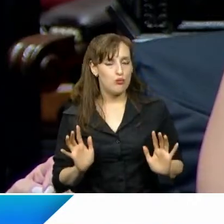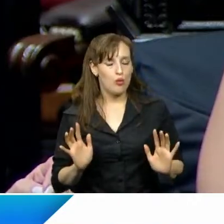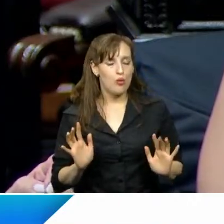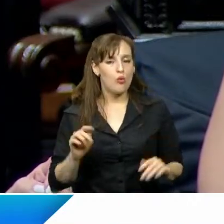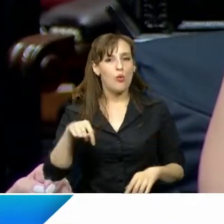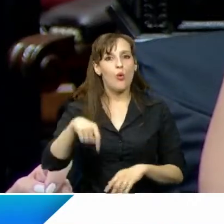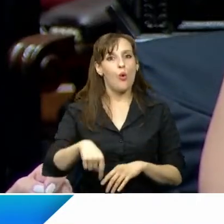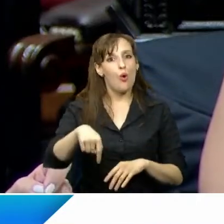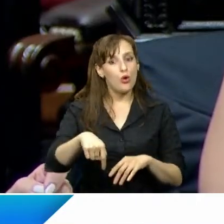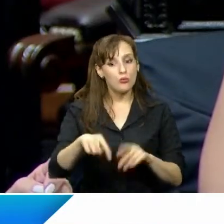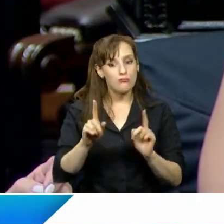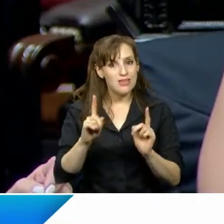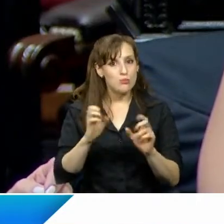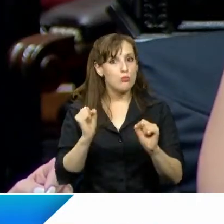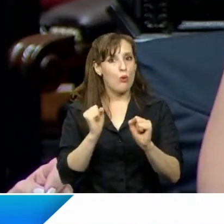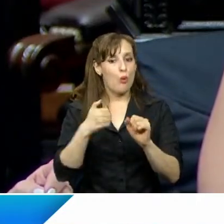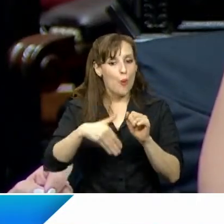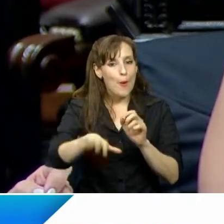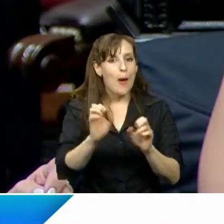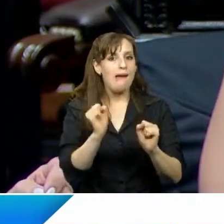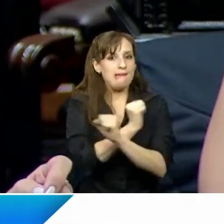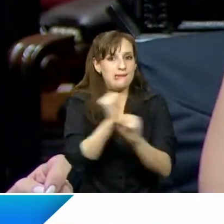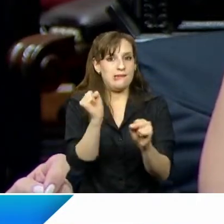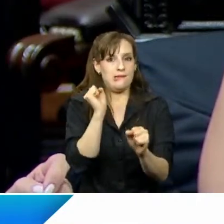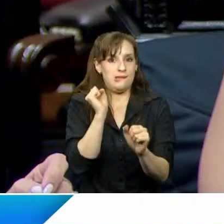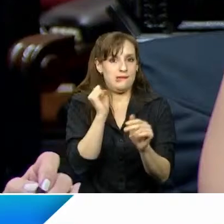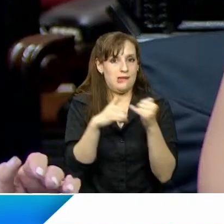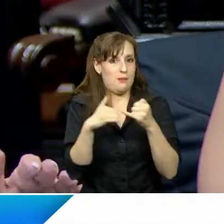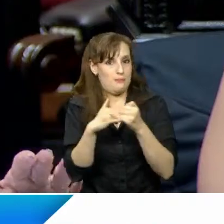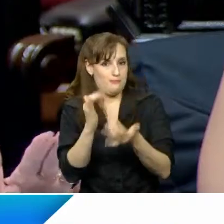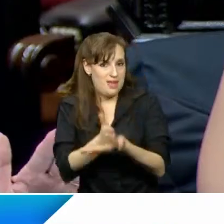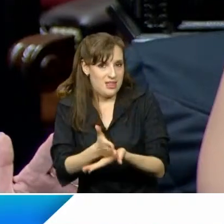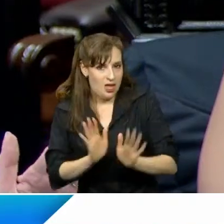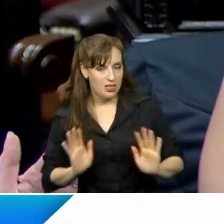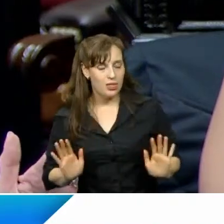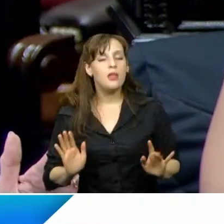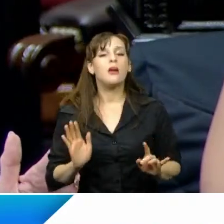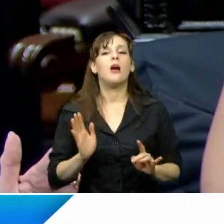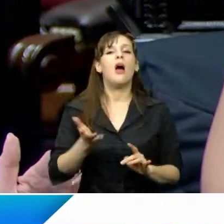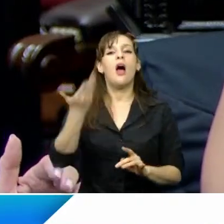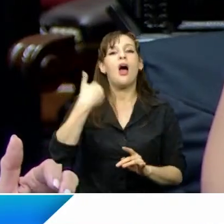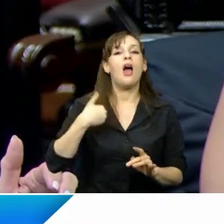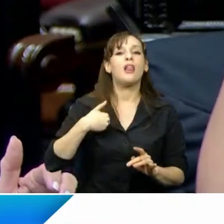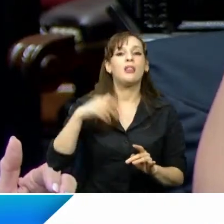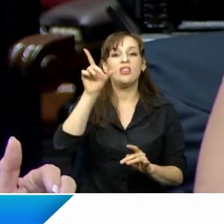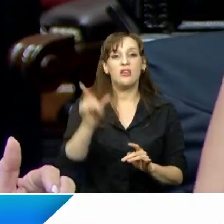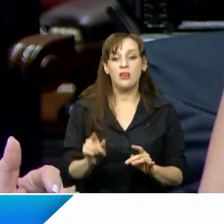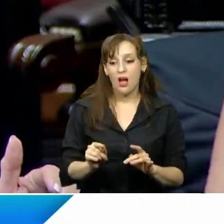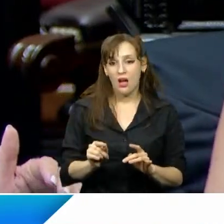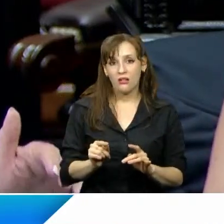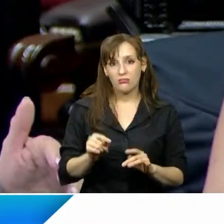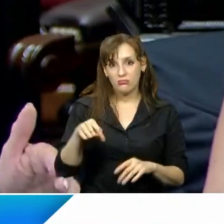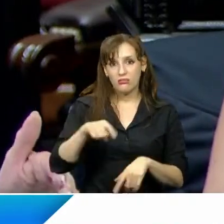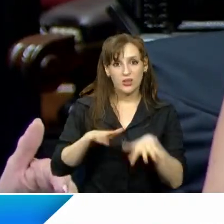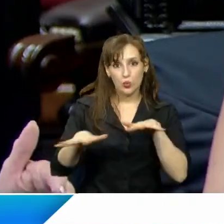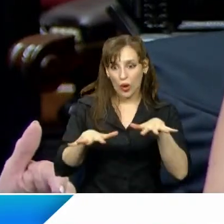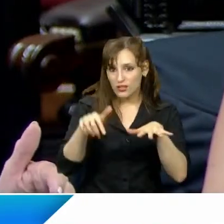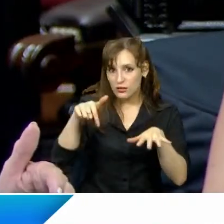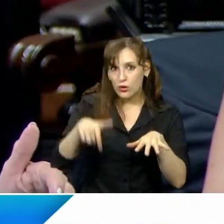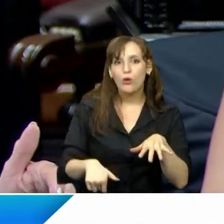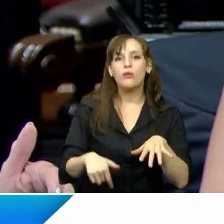por darle media sanción. En la Argentina no puede avanzar ningún proceso si no tiene